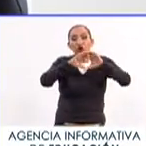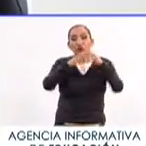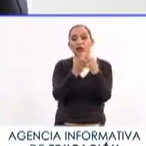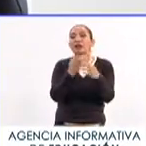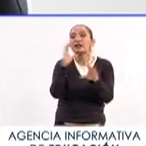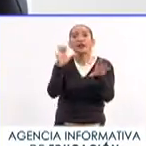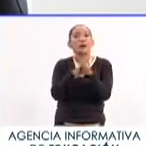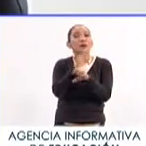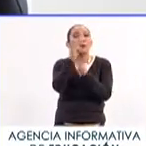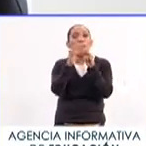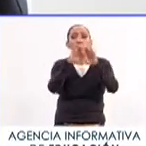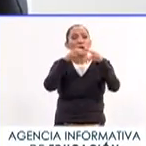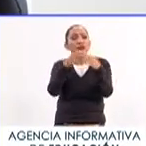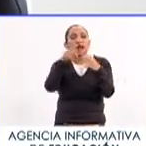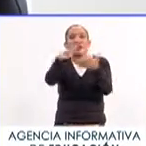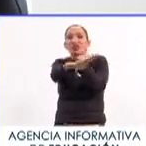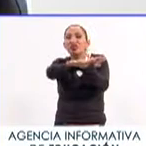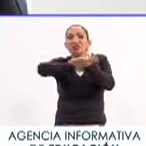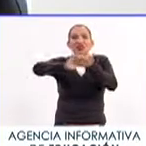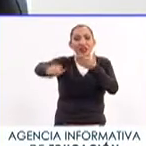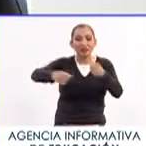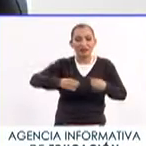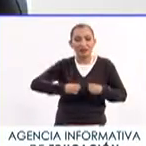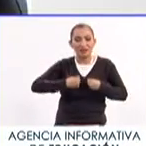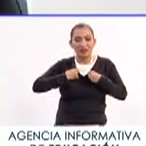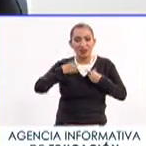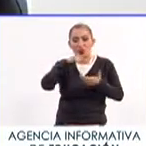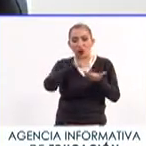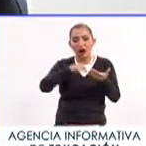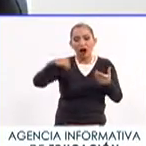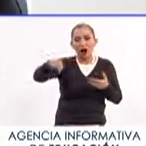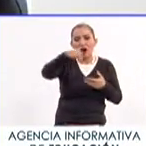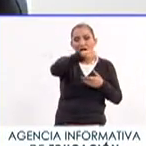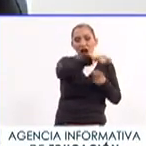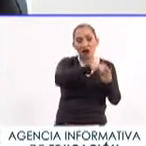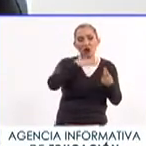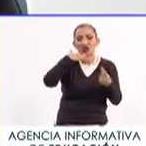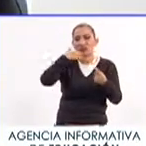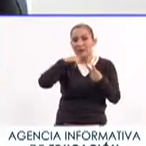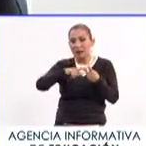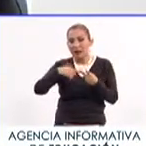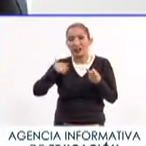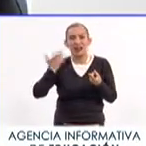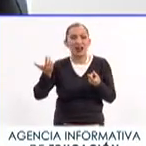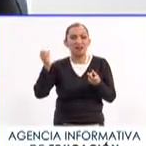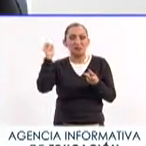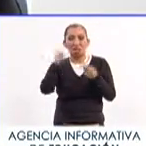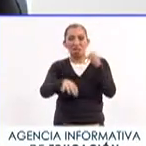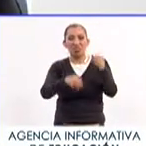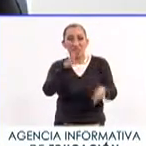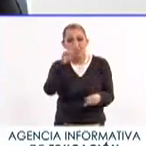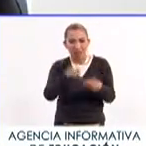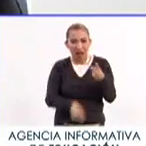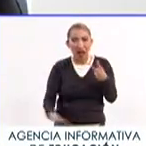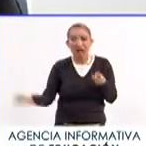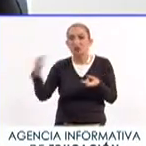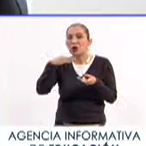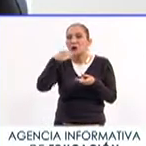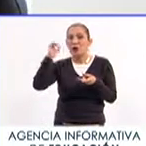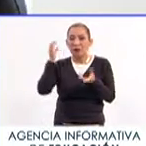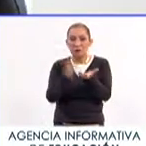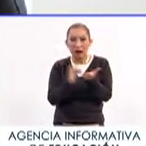cambio global es destrucción del hábitat, contaminantes orgánicos, contaminantes